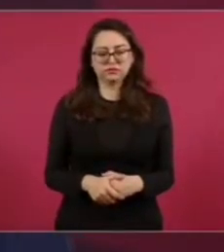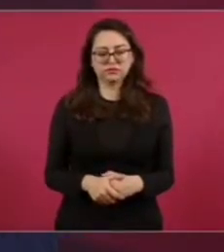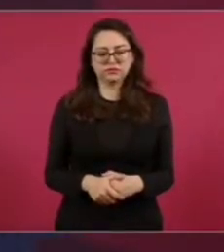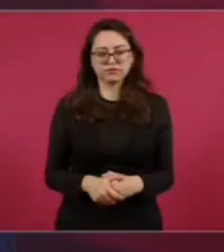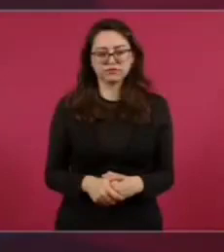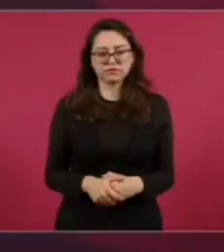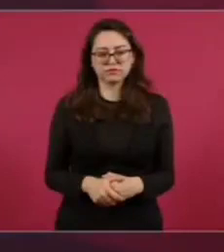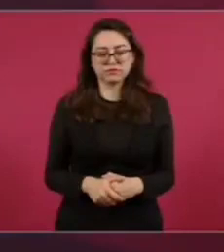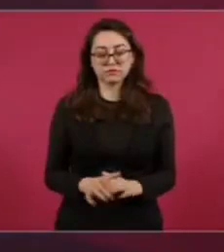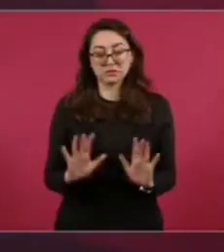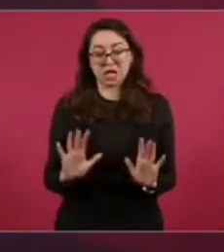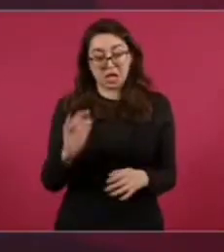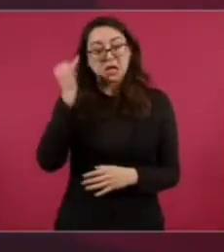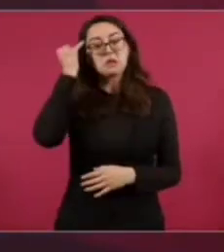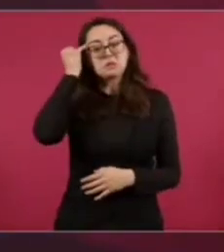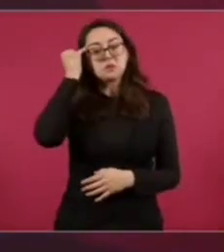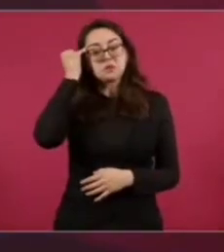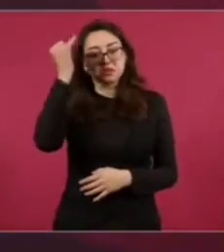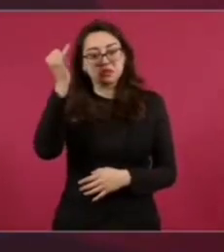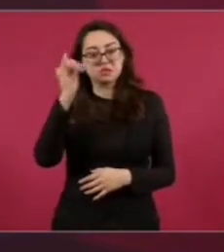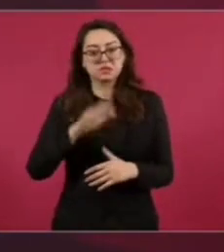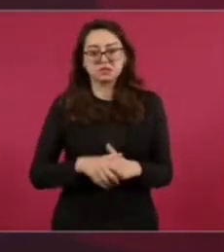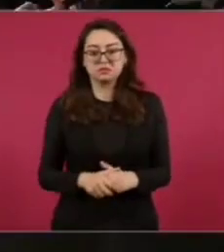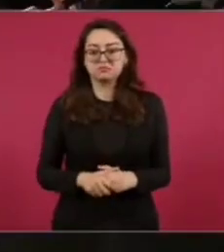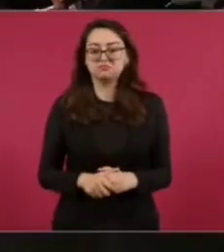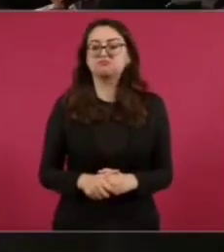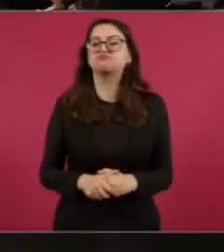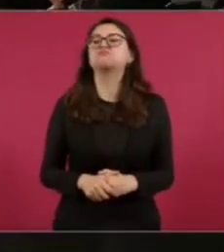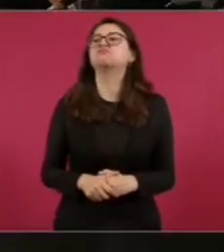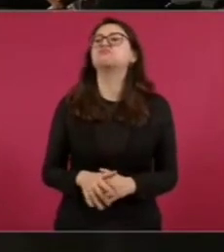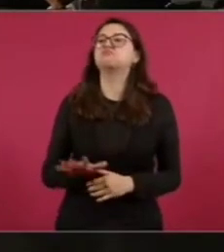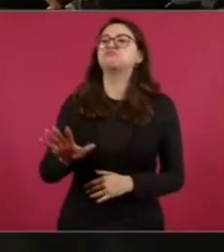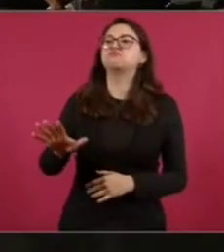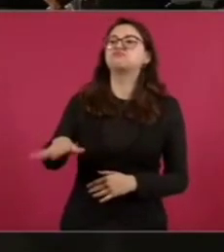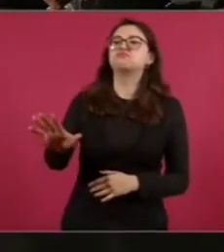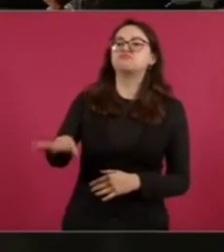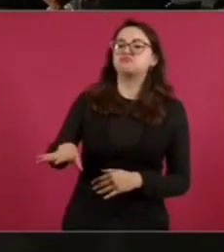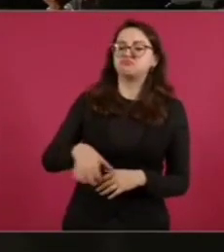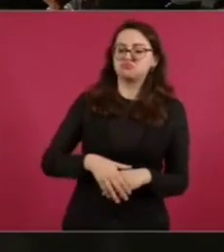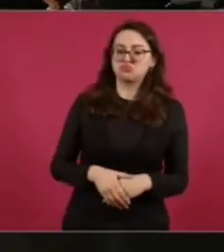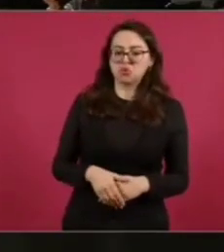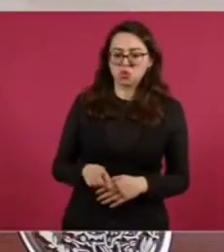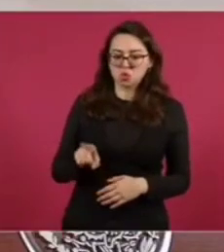tenemos pruebas de que usted fue